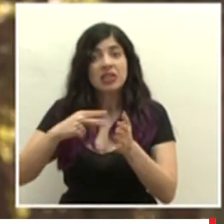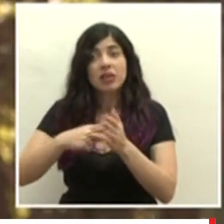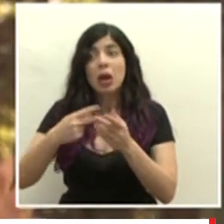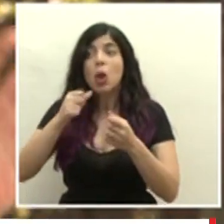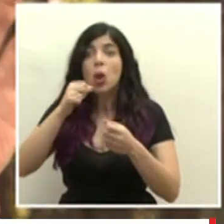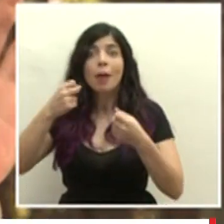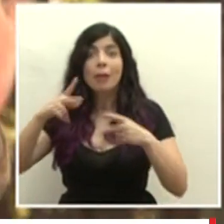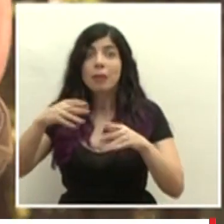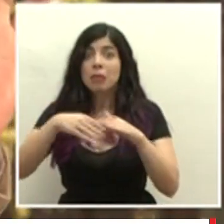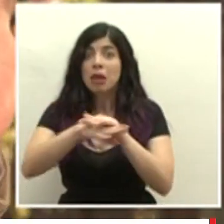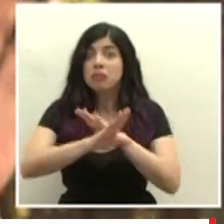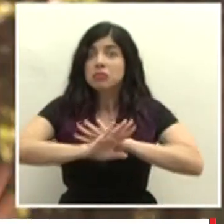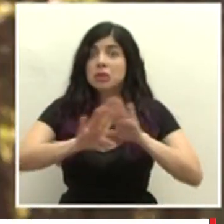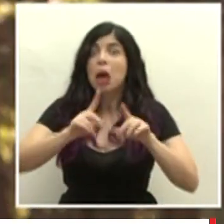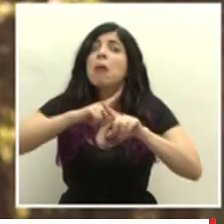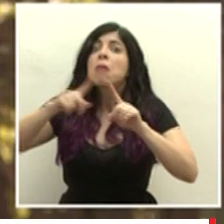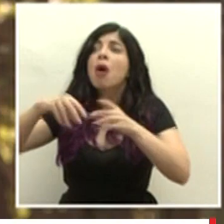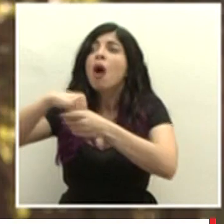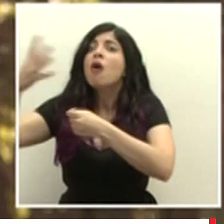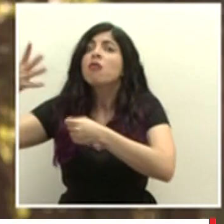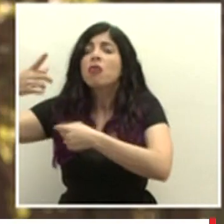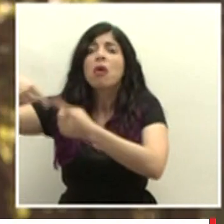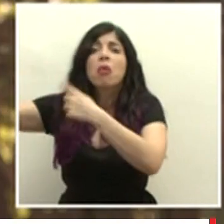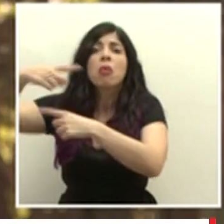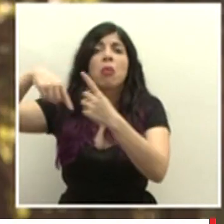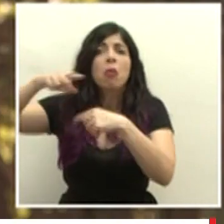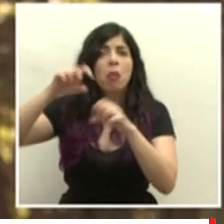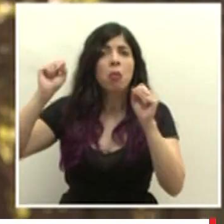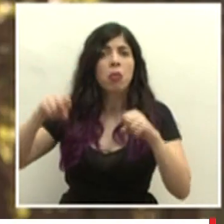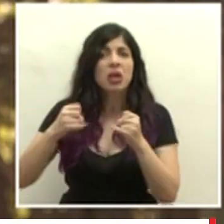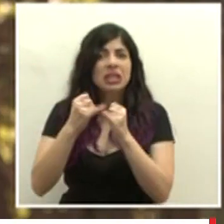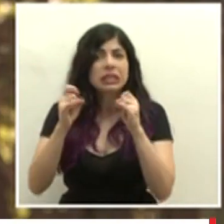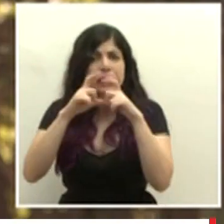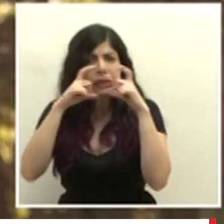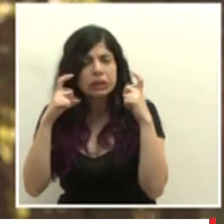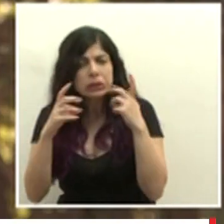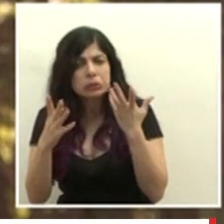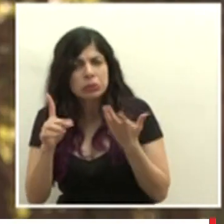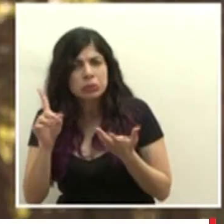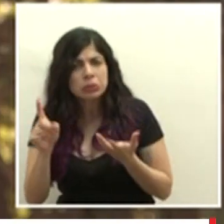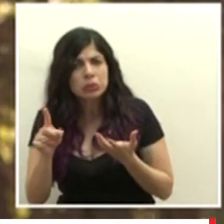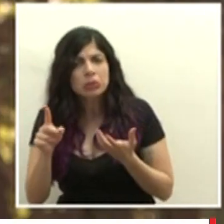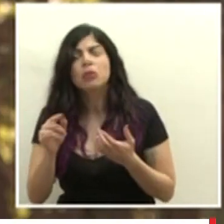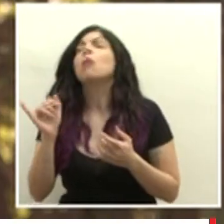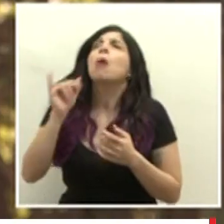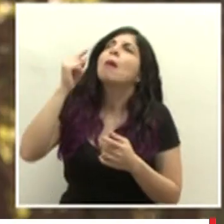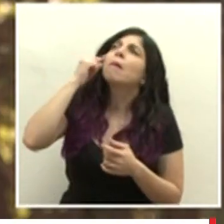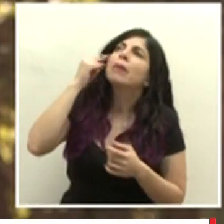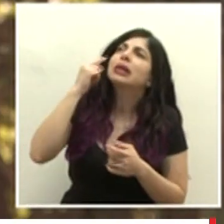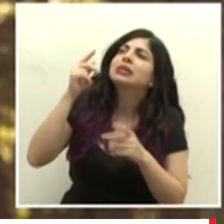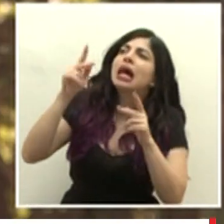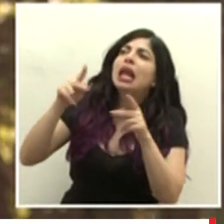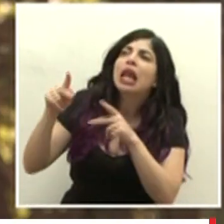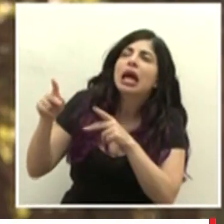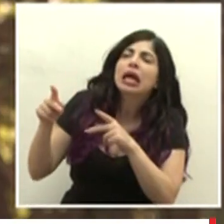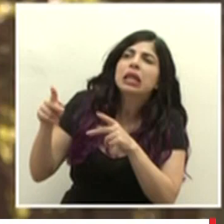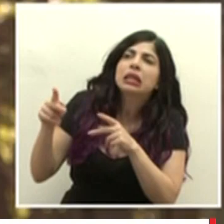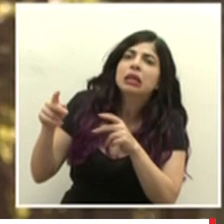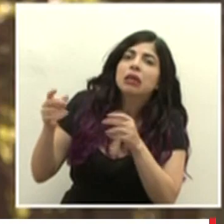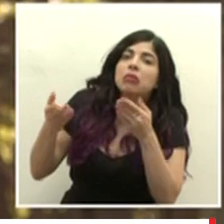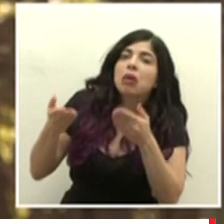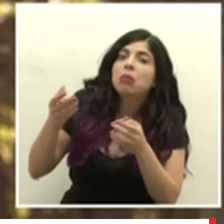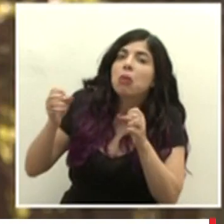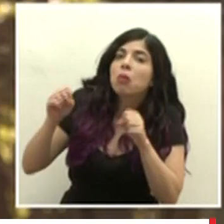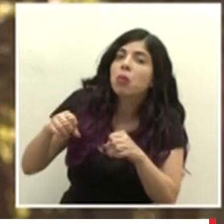lugares y van a andar por cualquier lado sin el uso de la mascarilla, pensando en que la gente va a poder